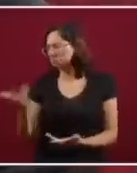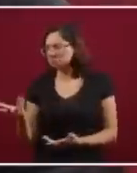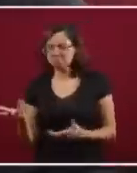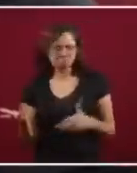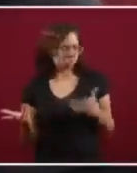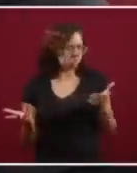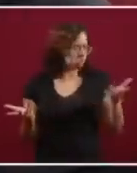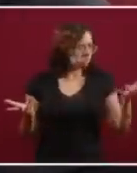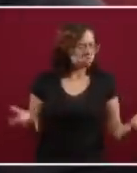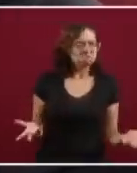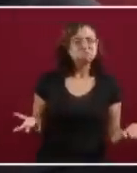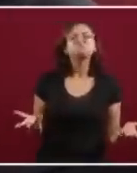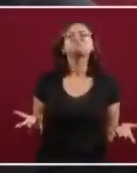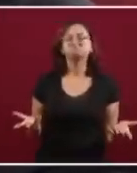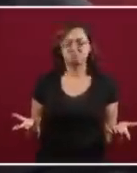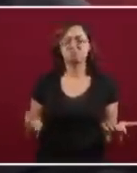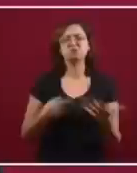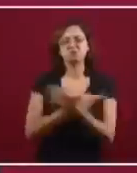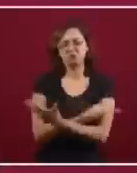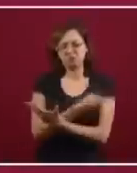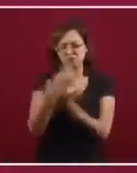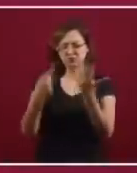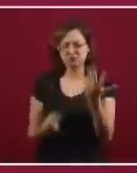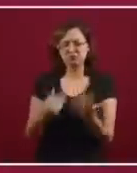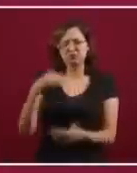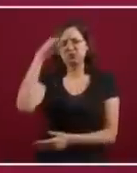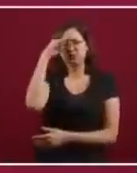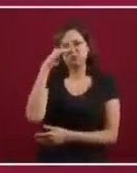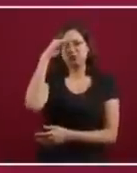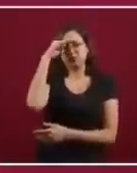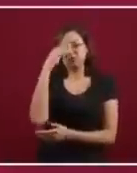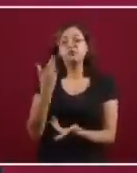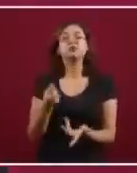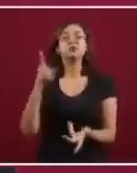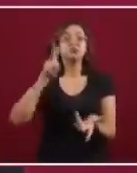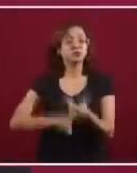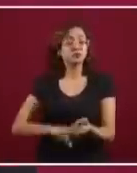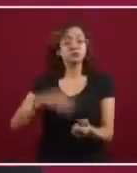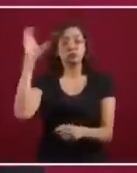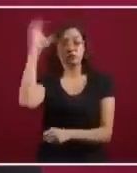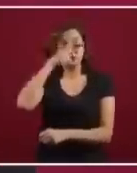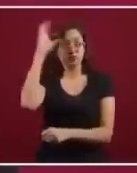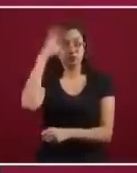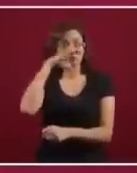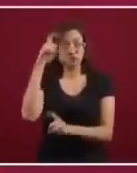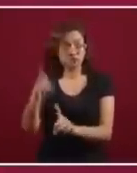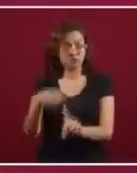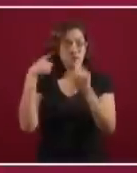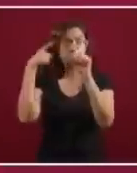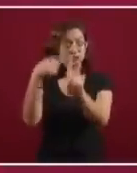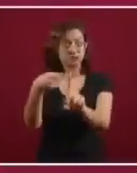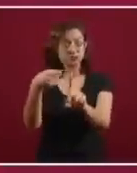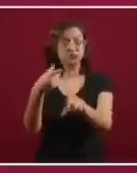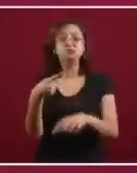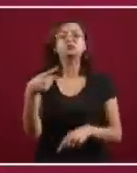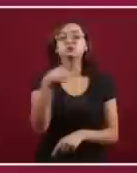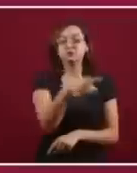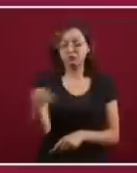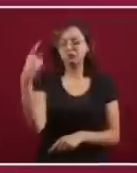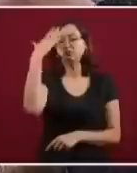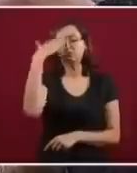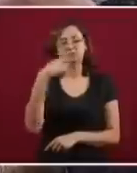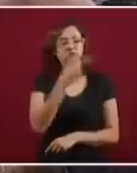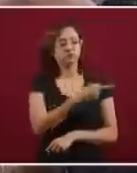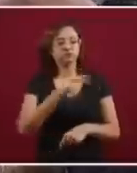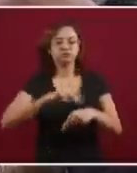ninguna herramienta todas están a consideración con un enfoque científico quiero decir además destacó eso como ustedes conocen el doctor